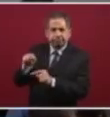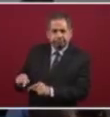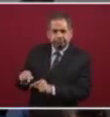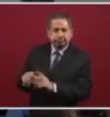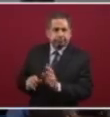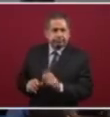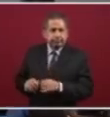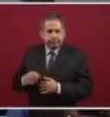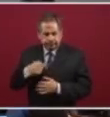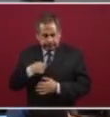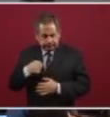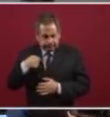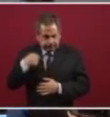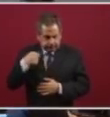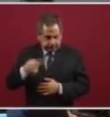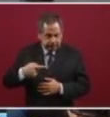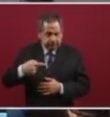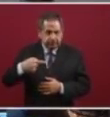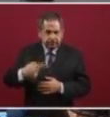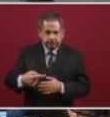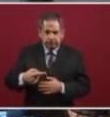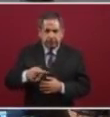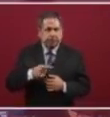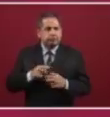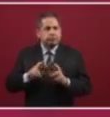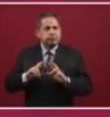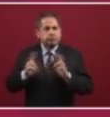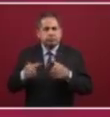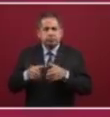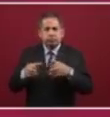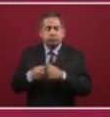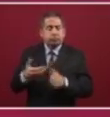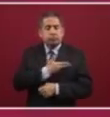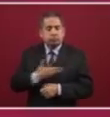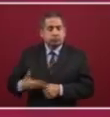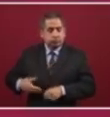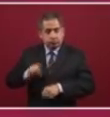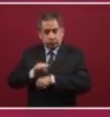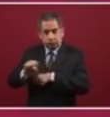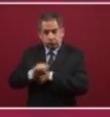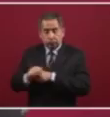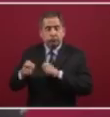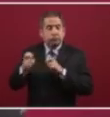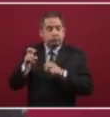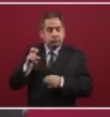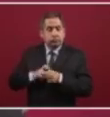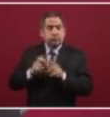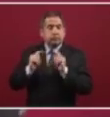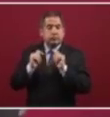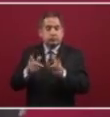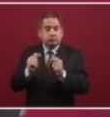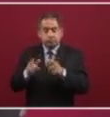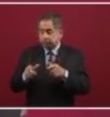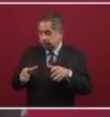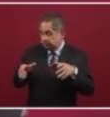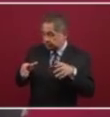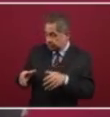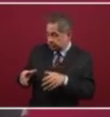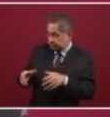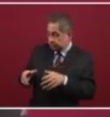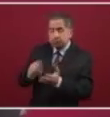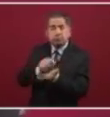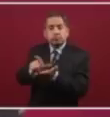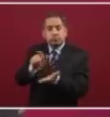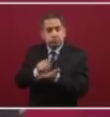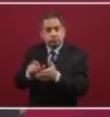Yo pasado mañana me reúno con el presidente de El Salvador en Tapachula con ese propósito. O